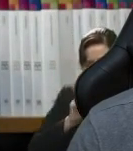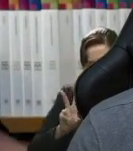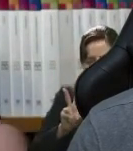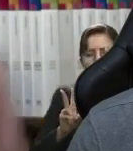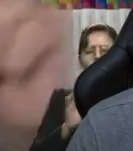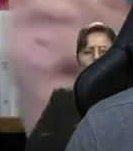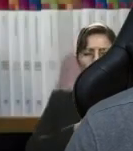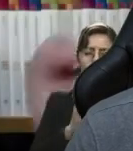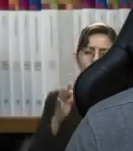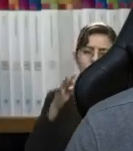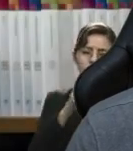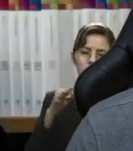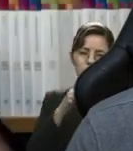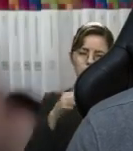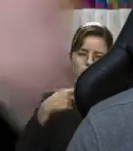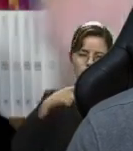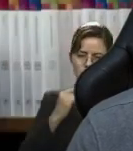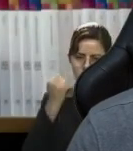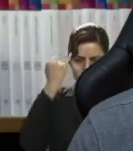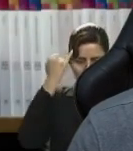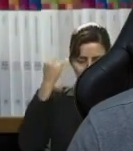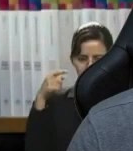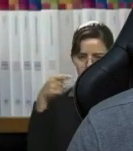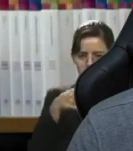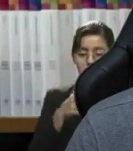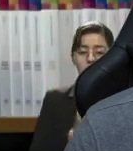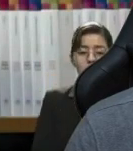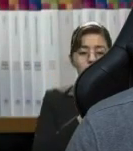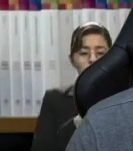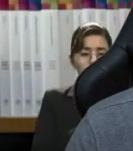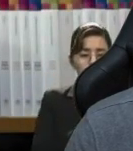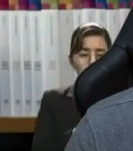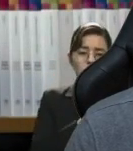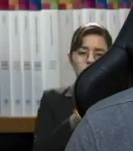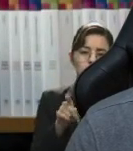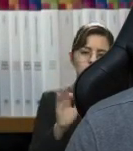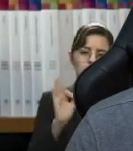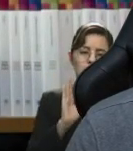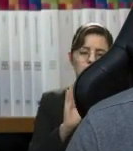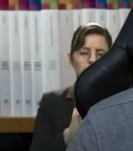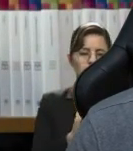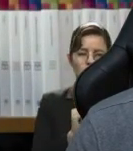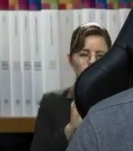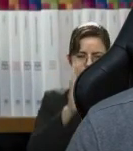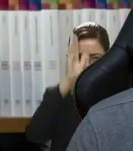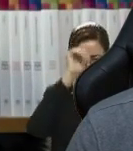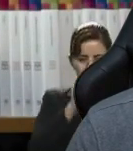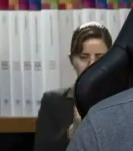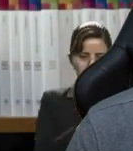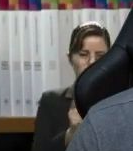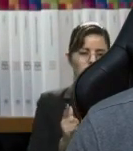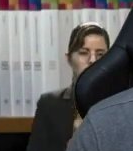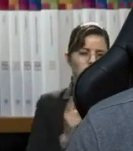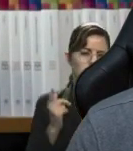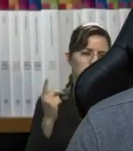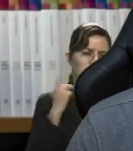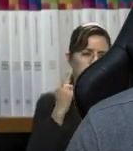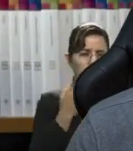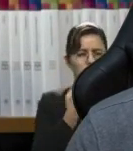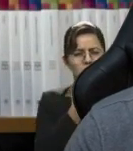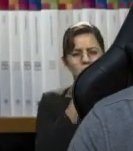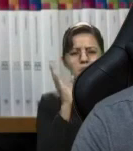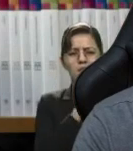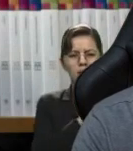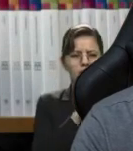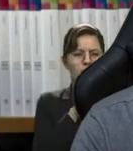que son los absolutamente objetivos y diferenciados para todos los partidos que no tienen un sesgo partidista si quiere descalificar a una